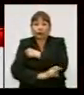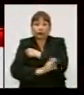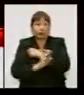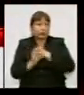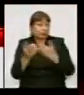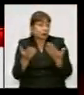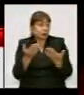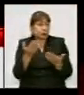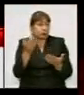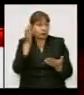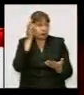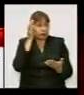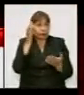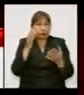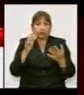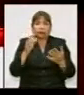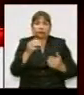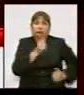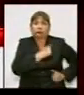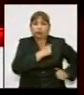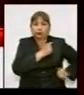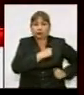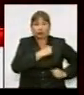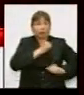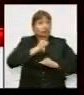para una capacidad militar de defensa.